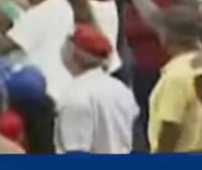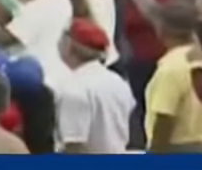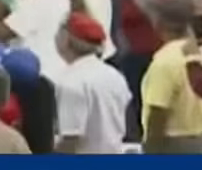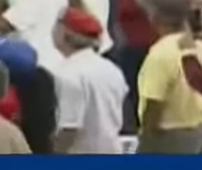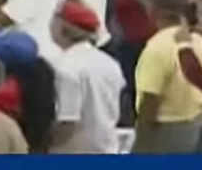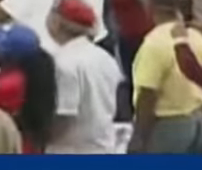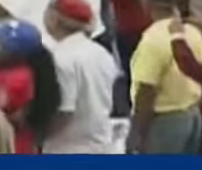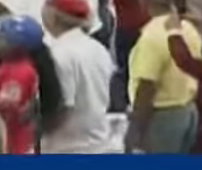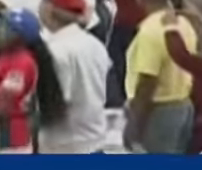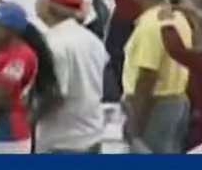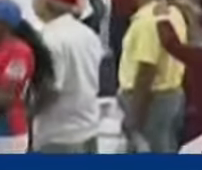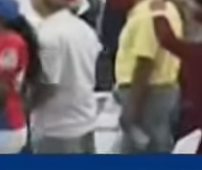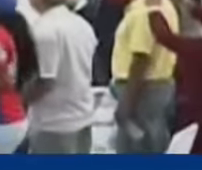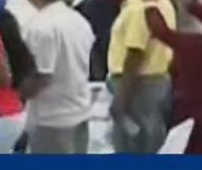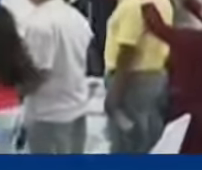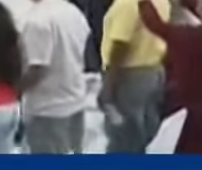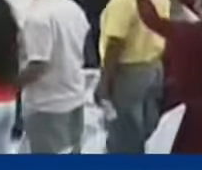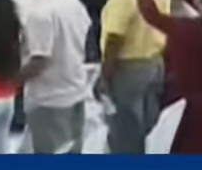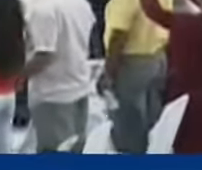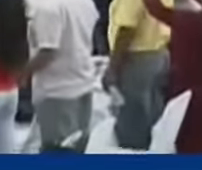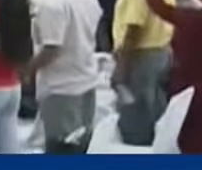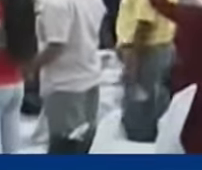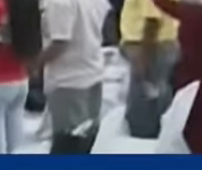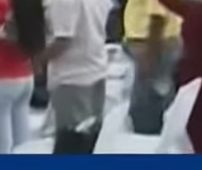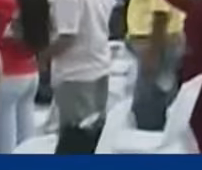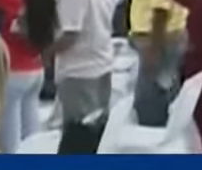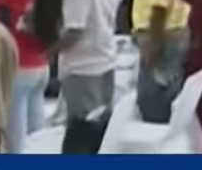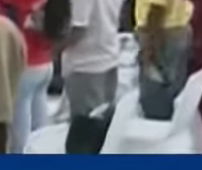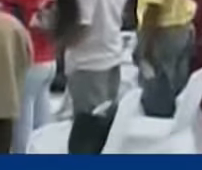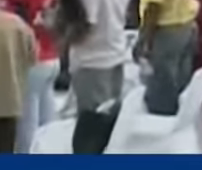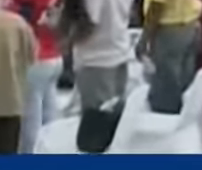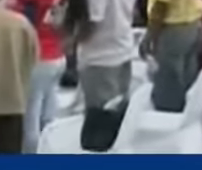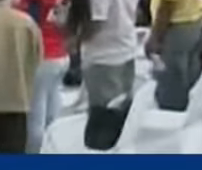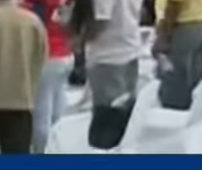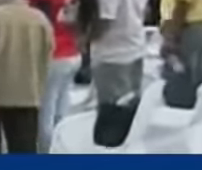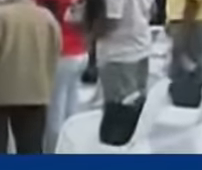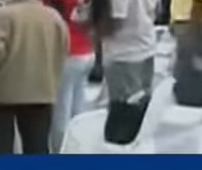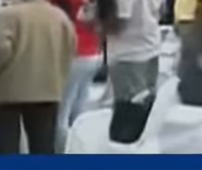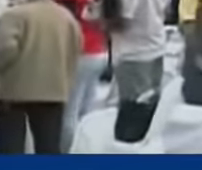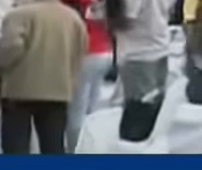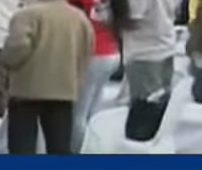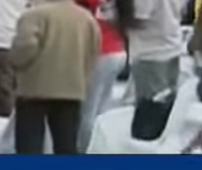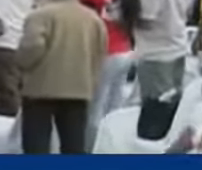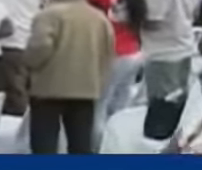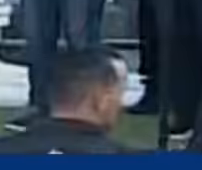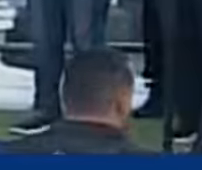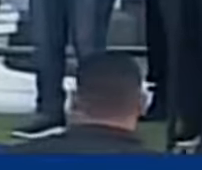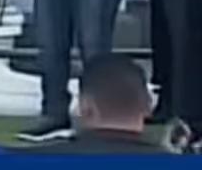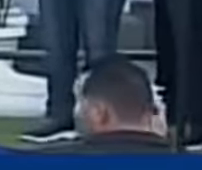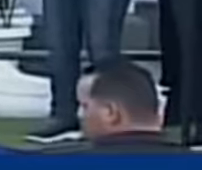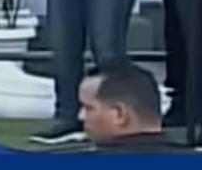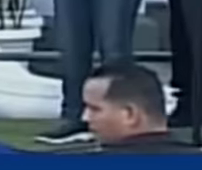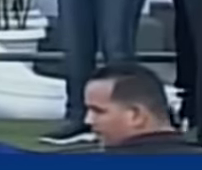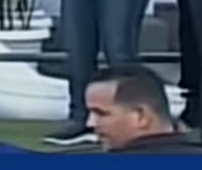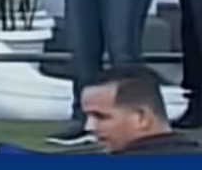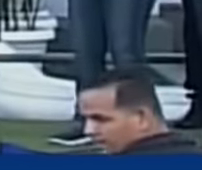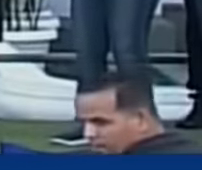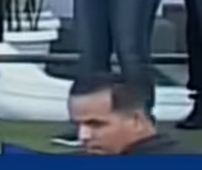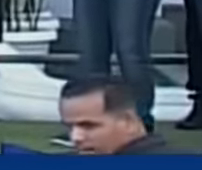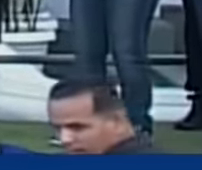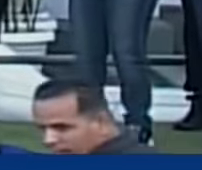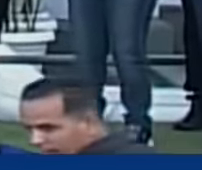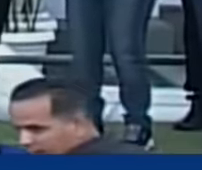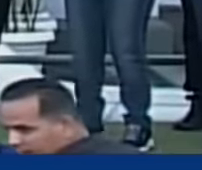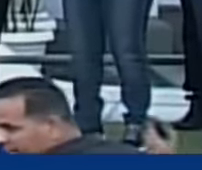Y abuelos y abuelas, que viva, que viva. Nosotros vivimos bajo la matica. Nosotros